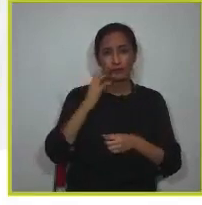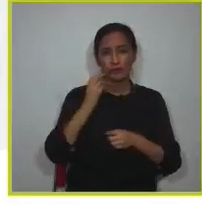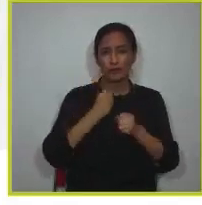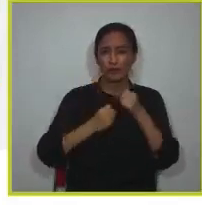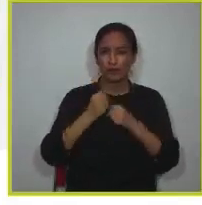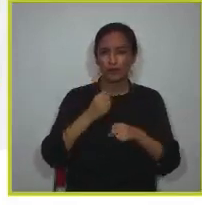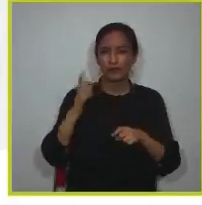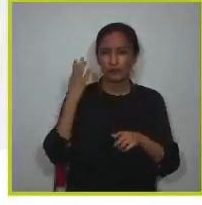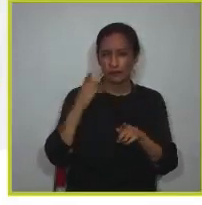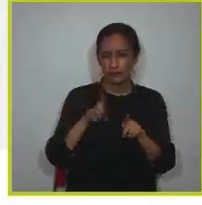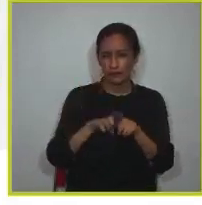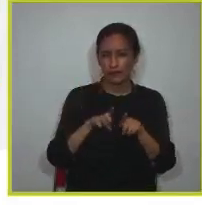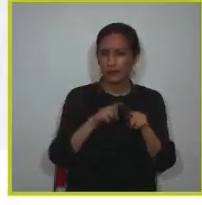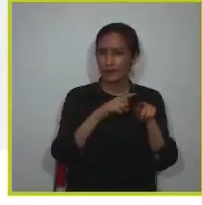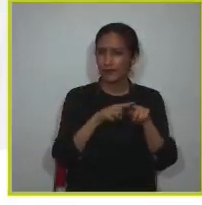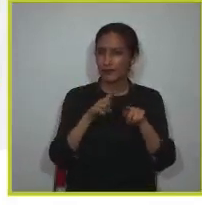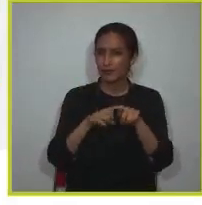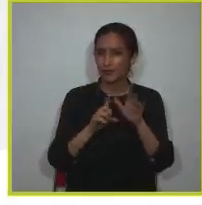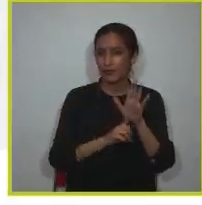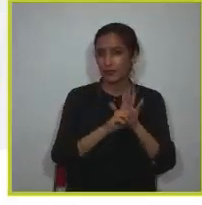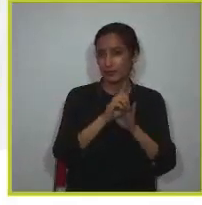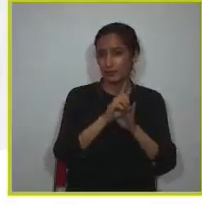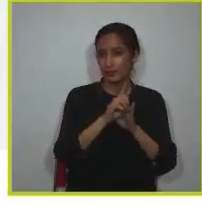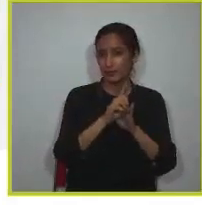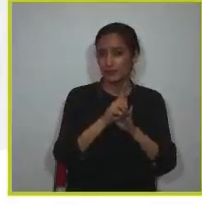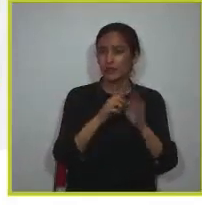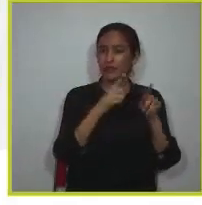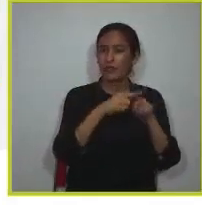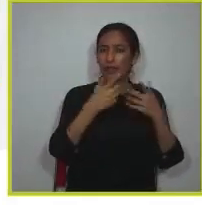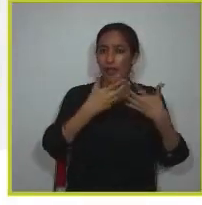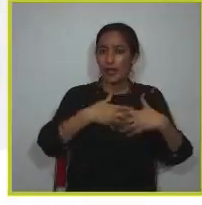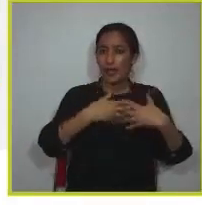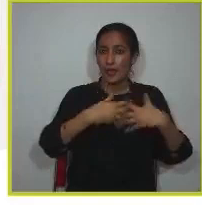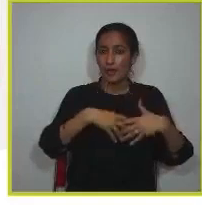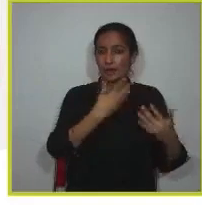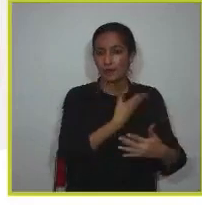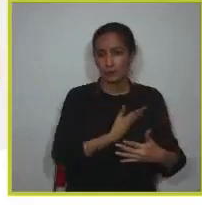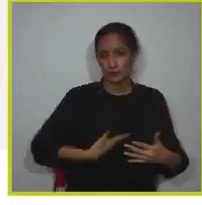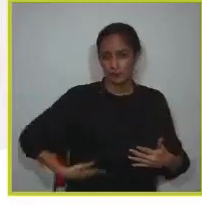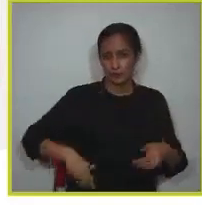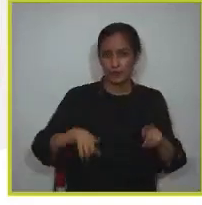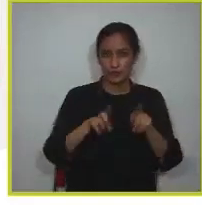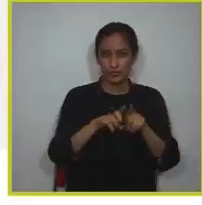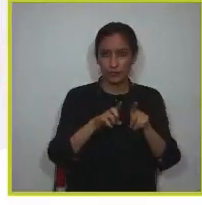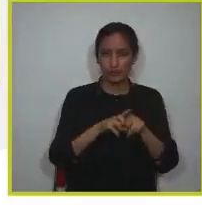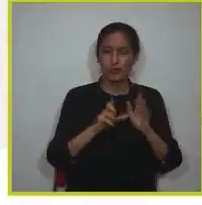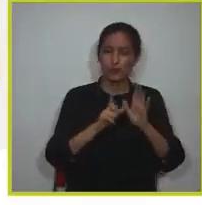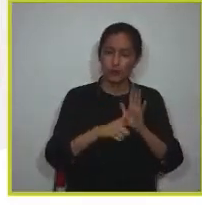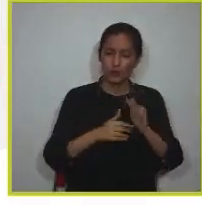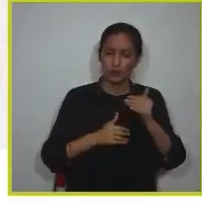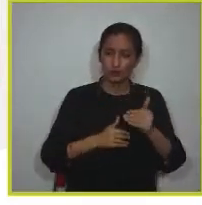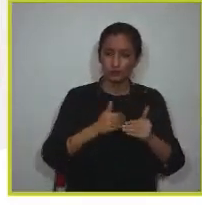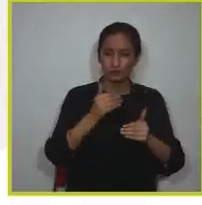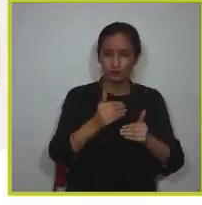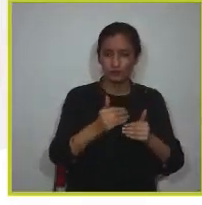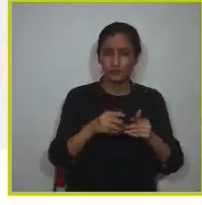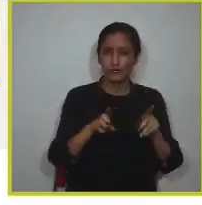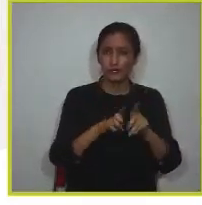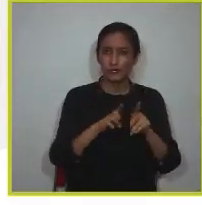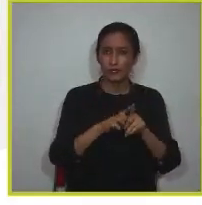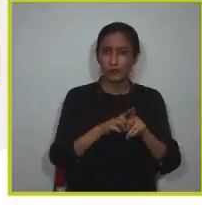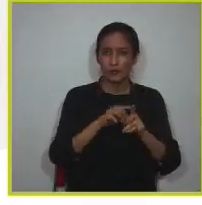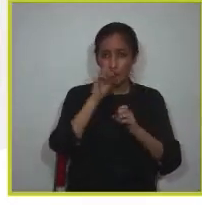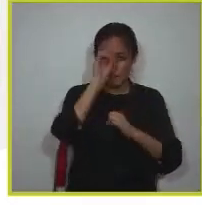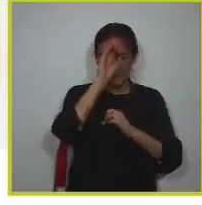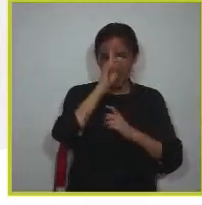desde las actividades desarrolladas por las por la empresa minera Estatal pasando luego por una etapa en la que la operación